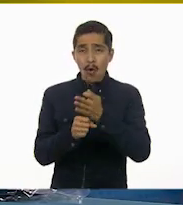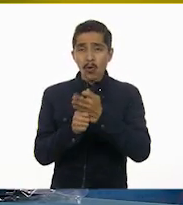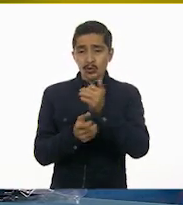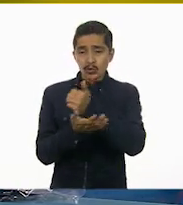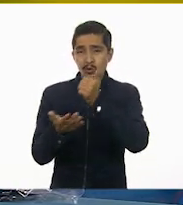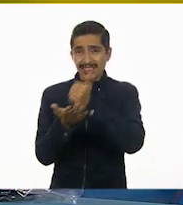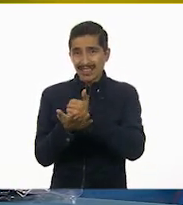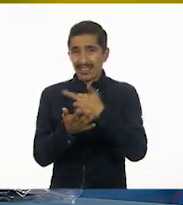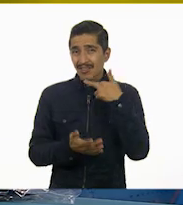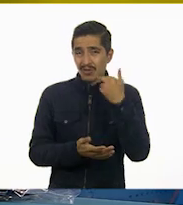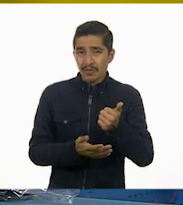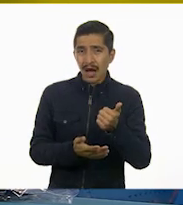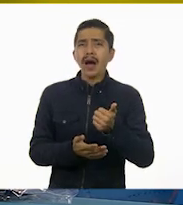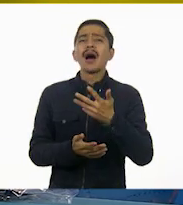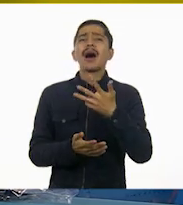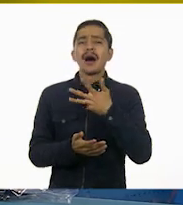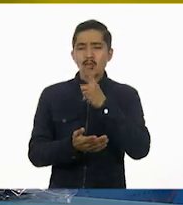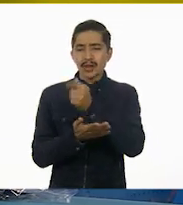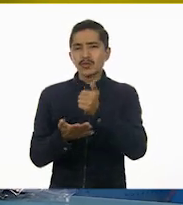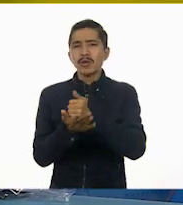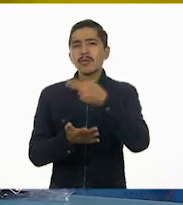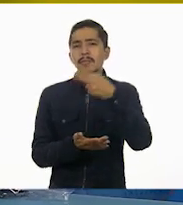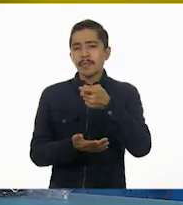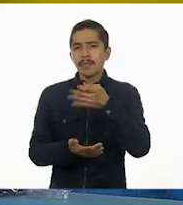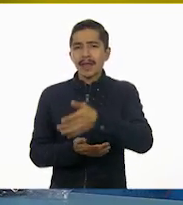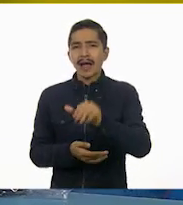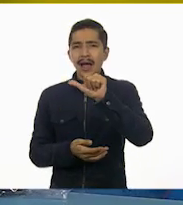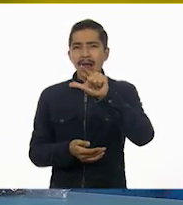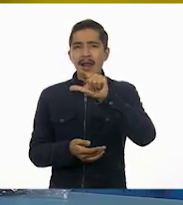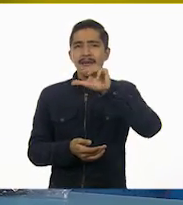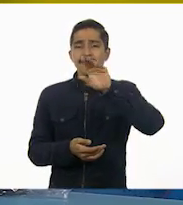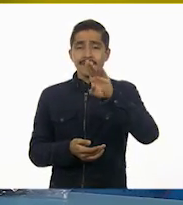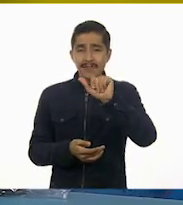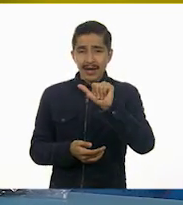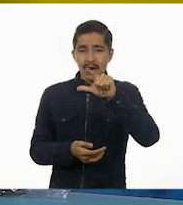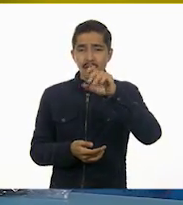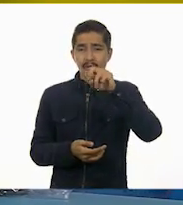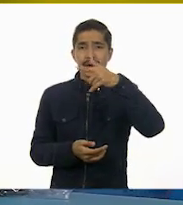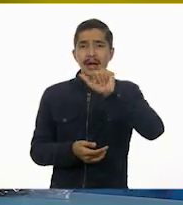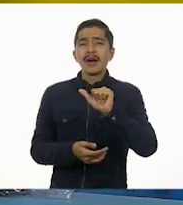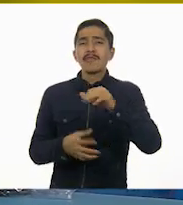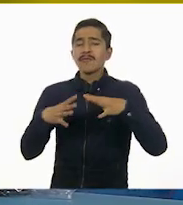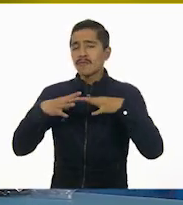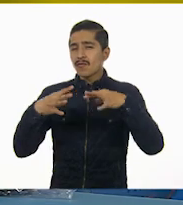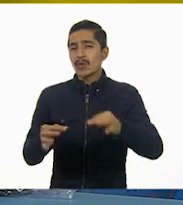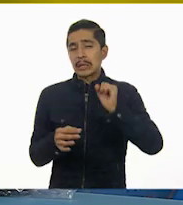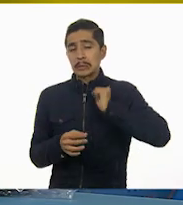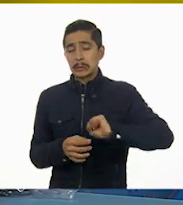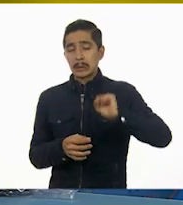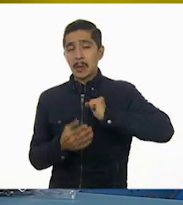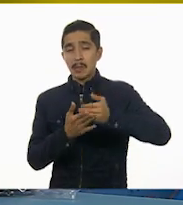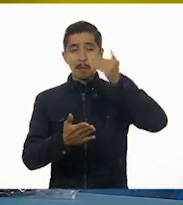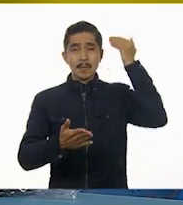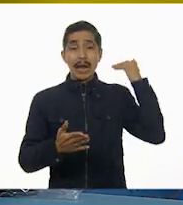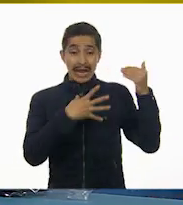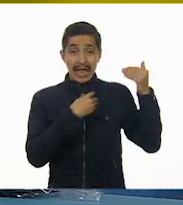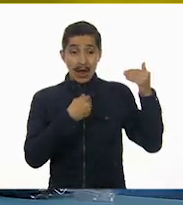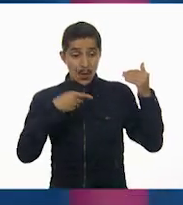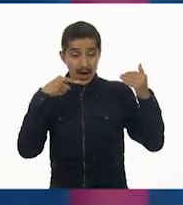de Roma existía una ciudad llamada Alba Longa, que había sido fundada siglos atrás por el hijo de